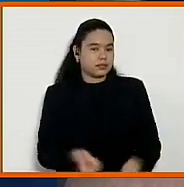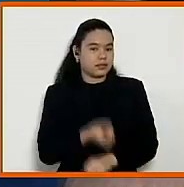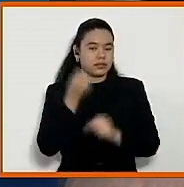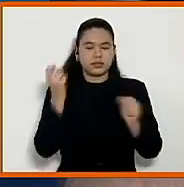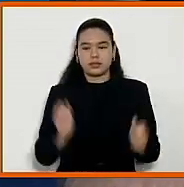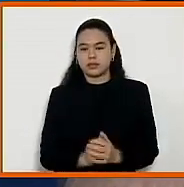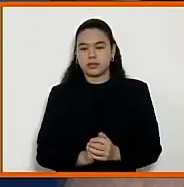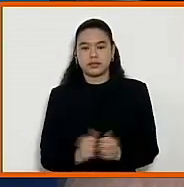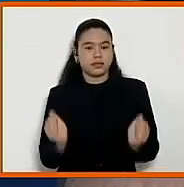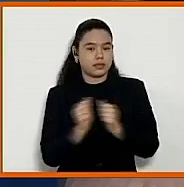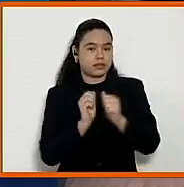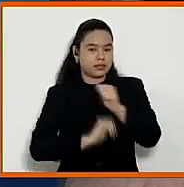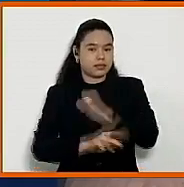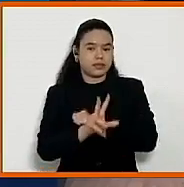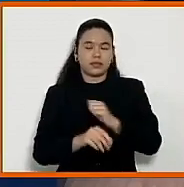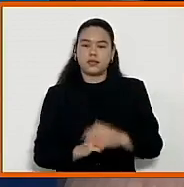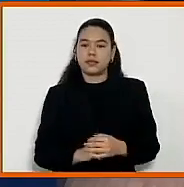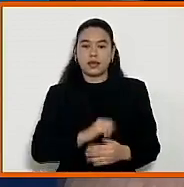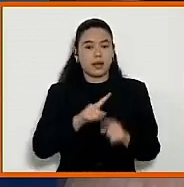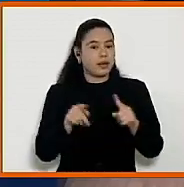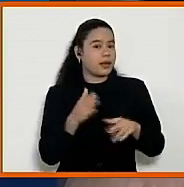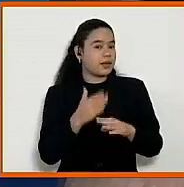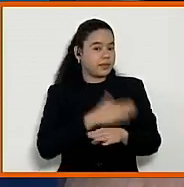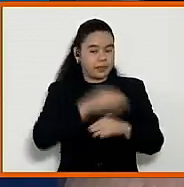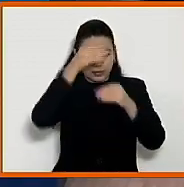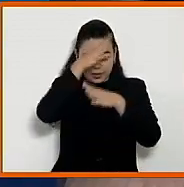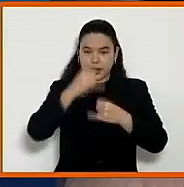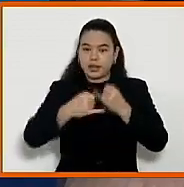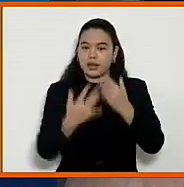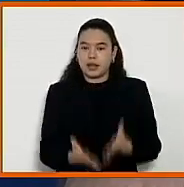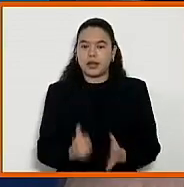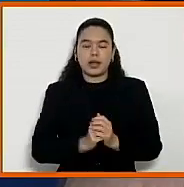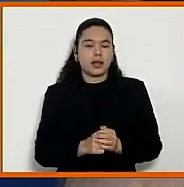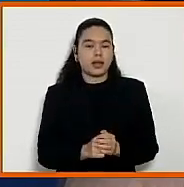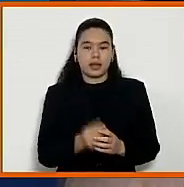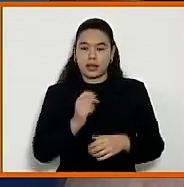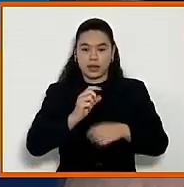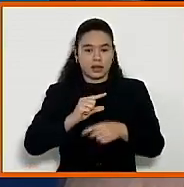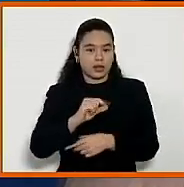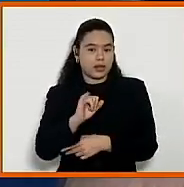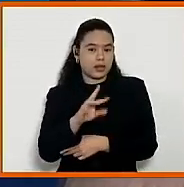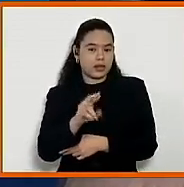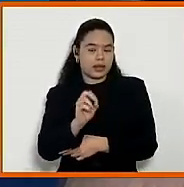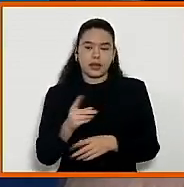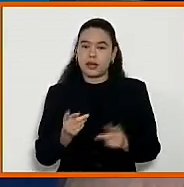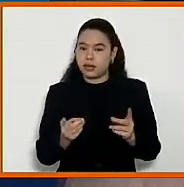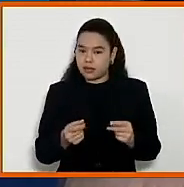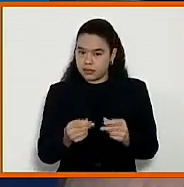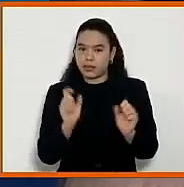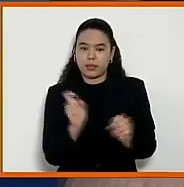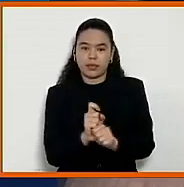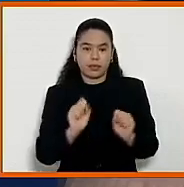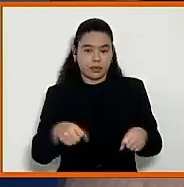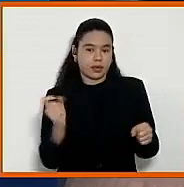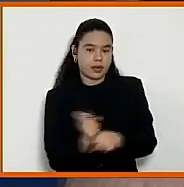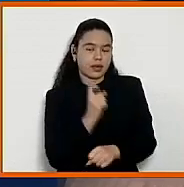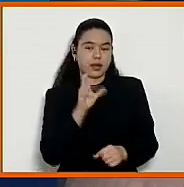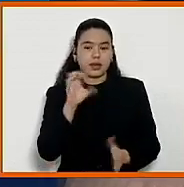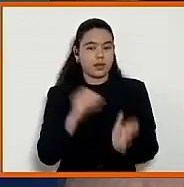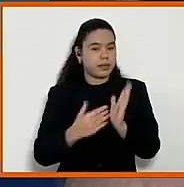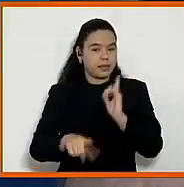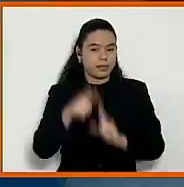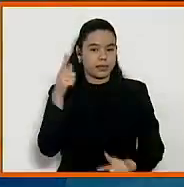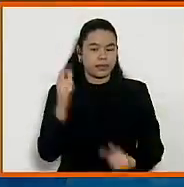números ganadores junto a Pega 3. Pero antes te comento, querido jugador, que con giros al instante puedes llegar a ganar hasta 50.000